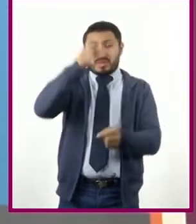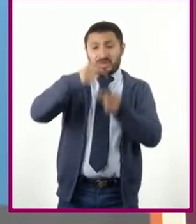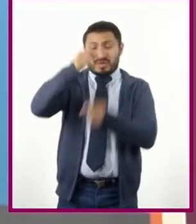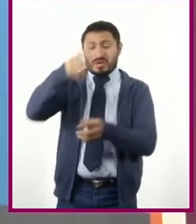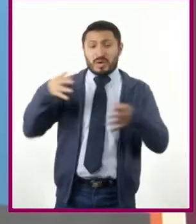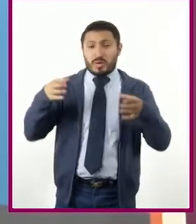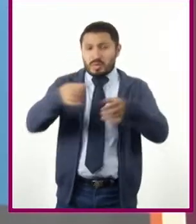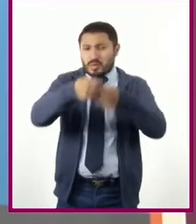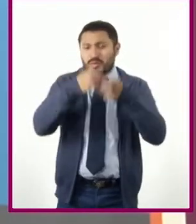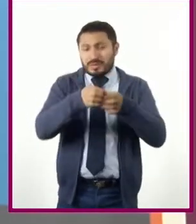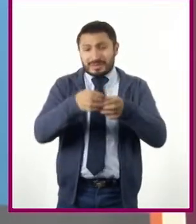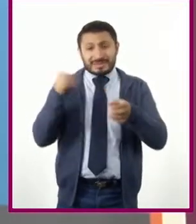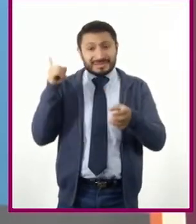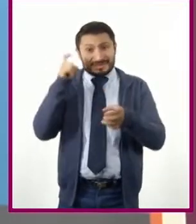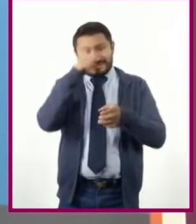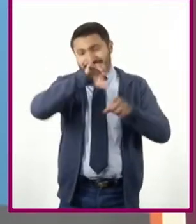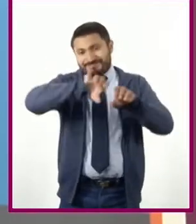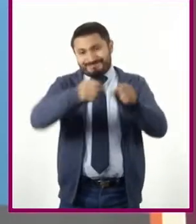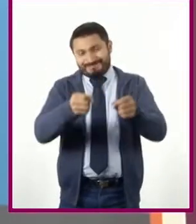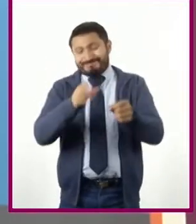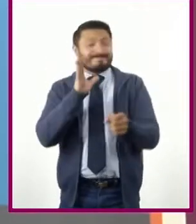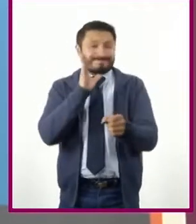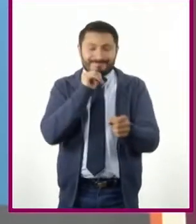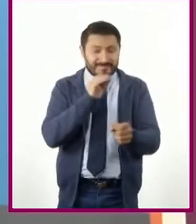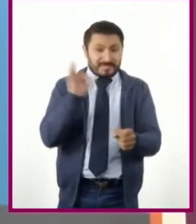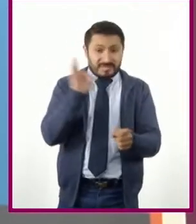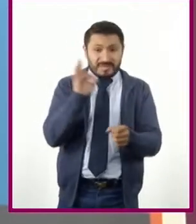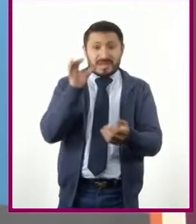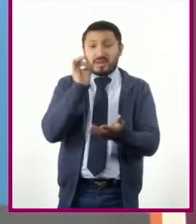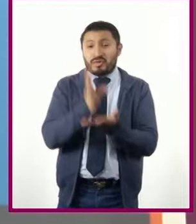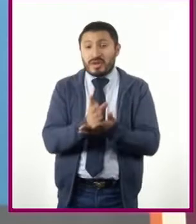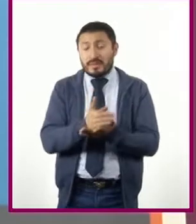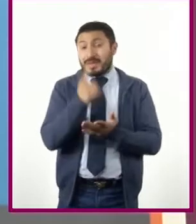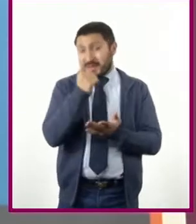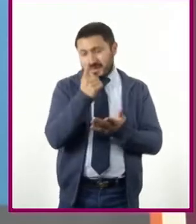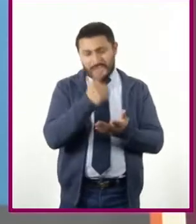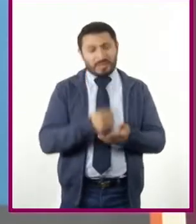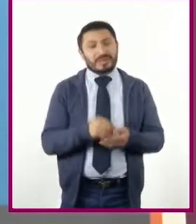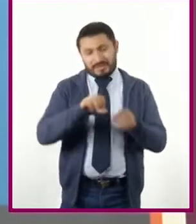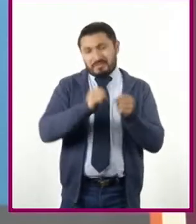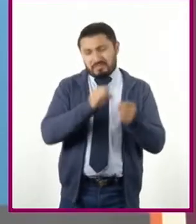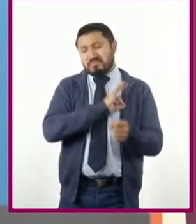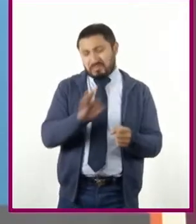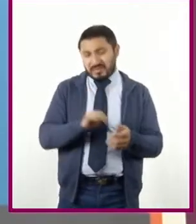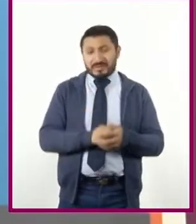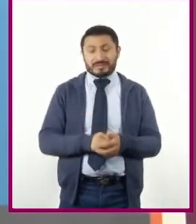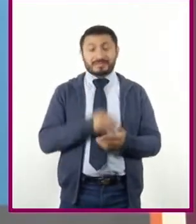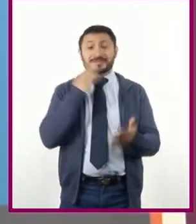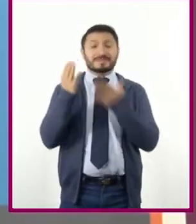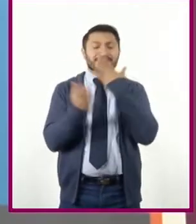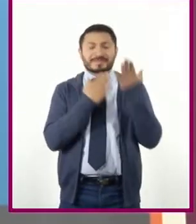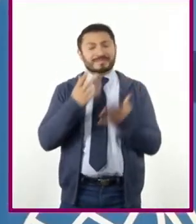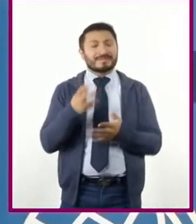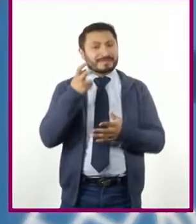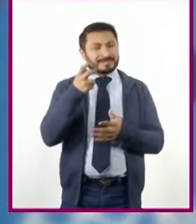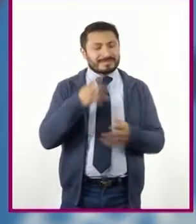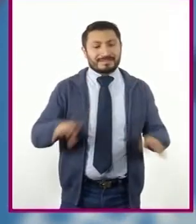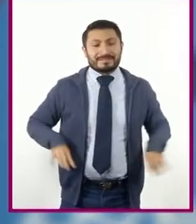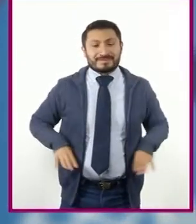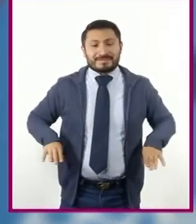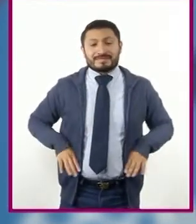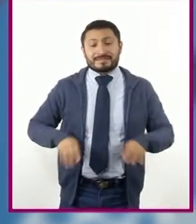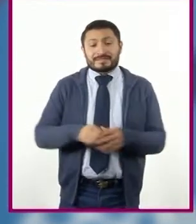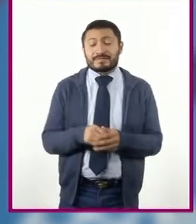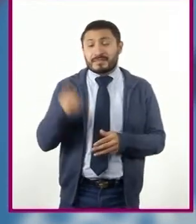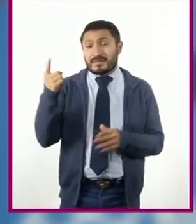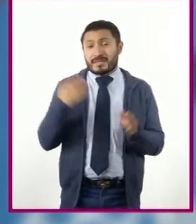manojo, lo que dificultaba su rompimiento si solo fuera una. Estudiémoslo a detalle.